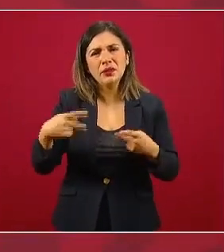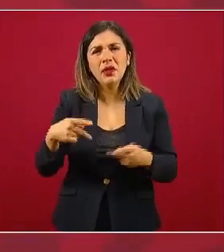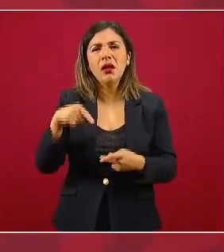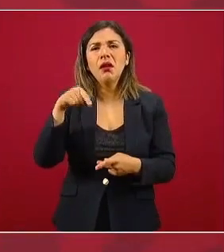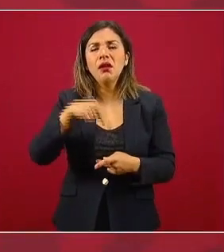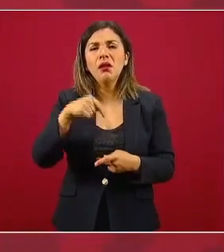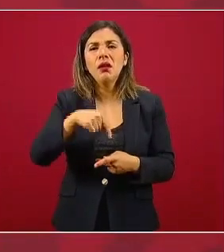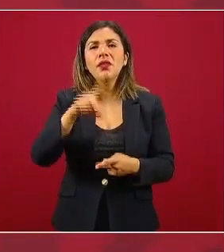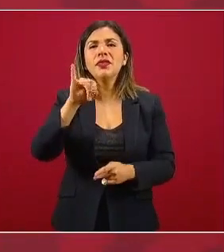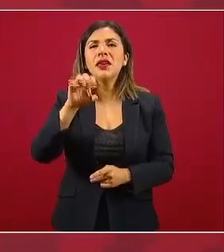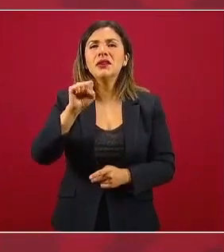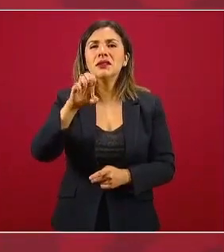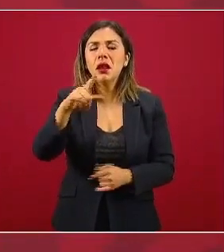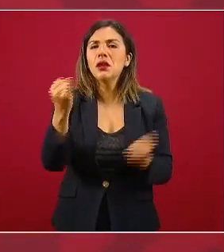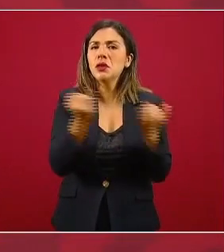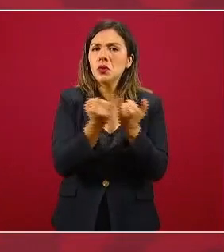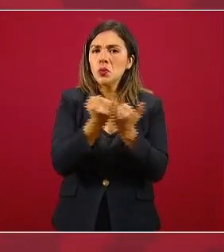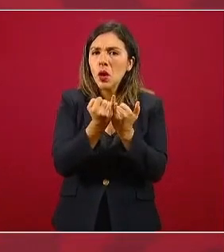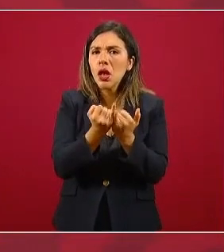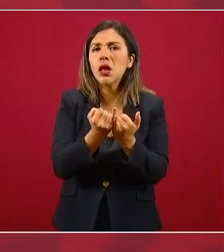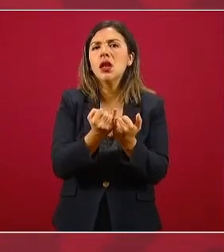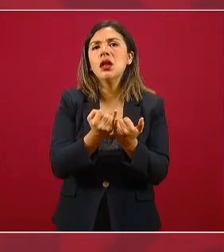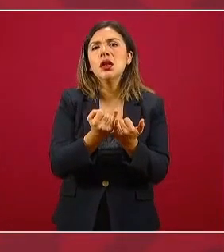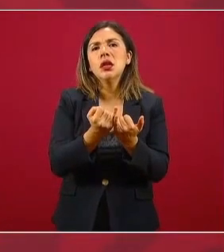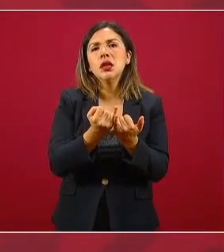de diésel,